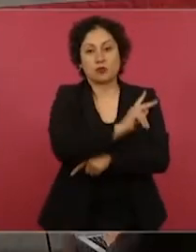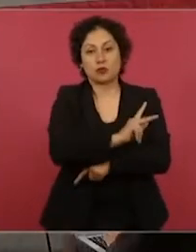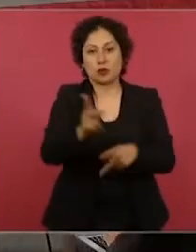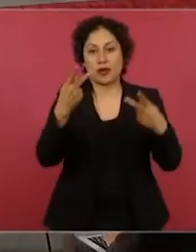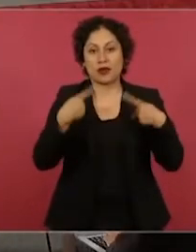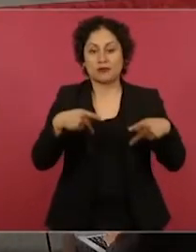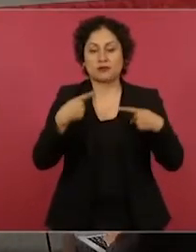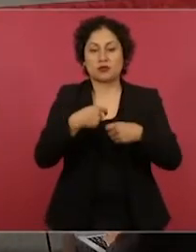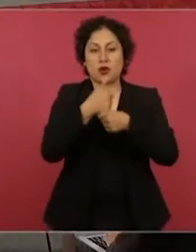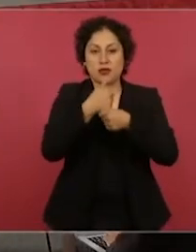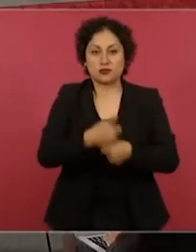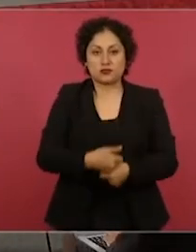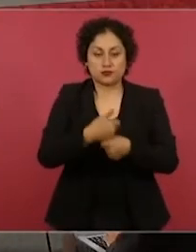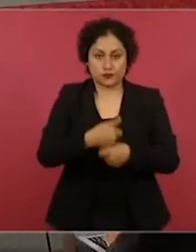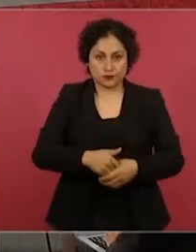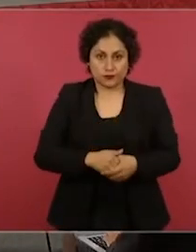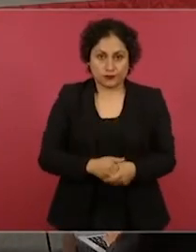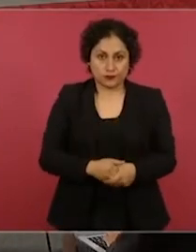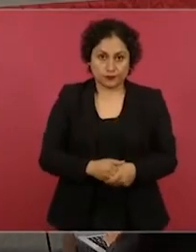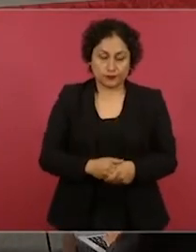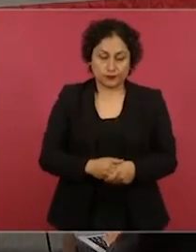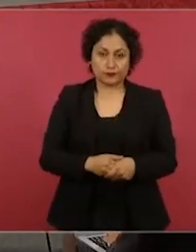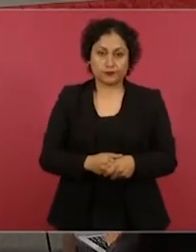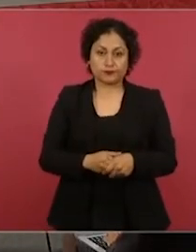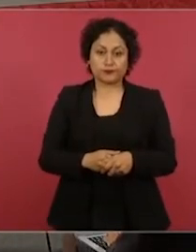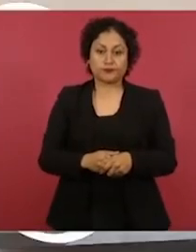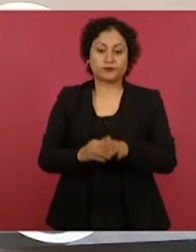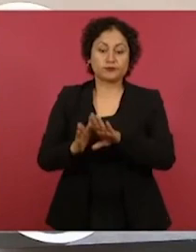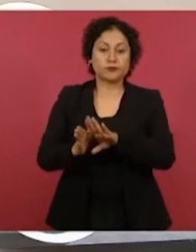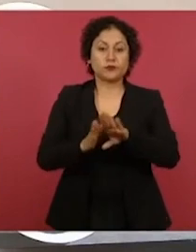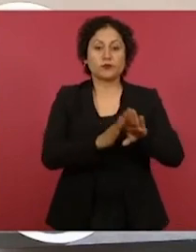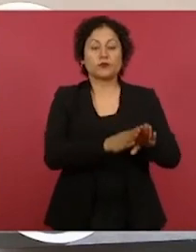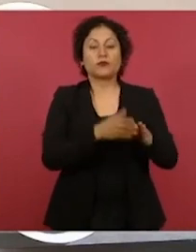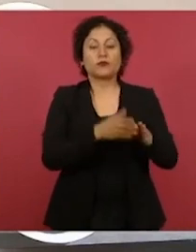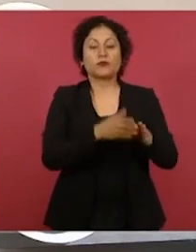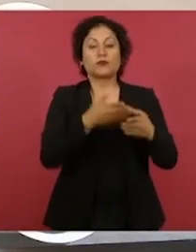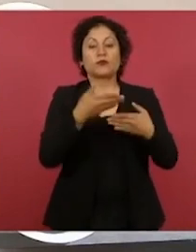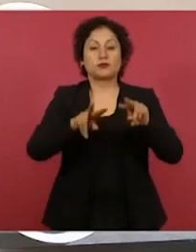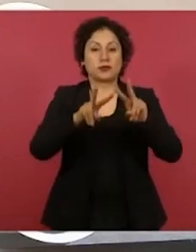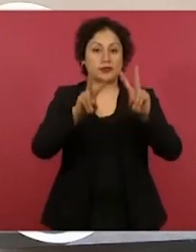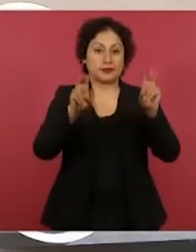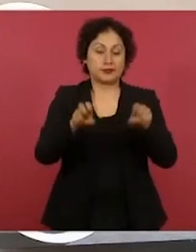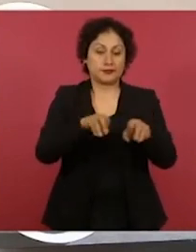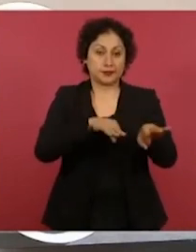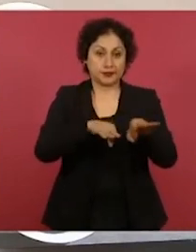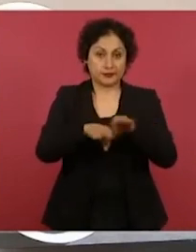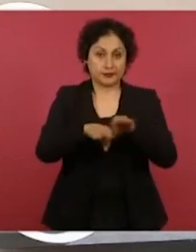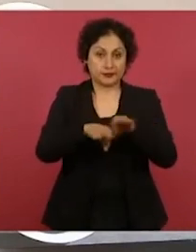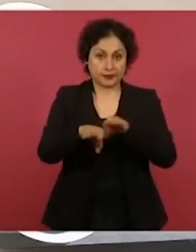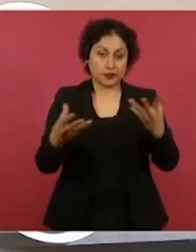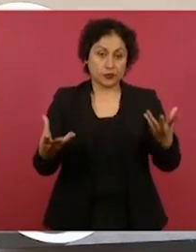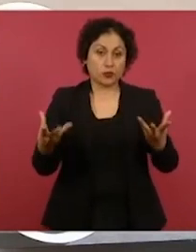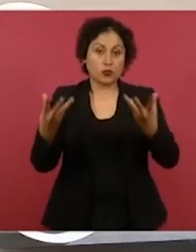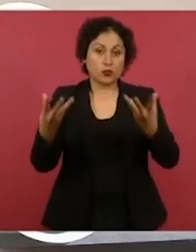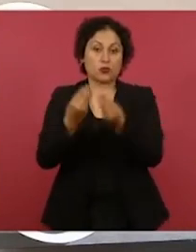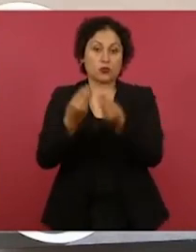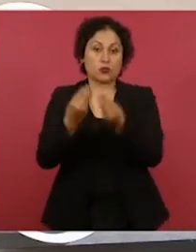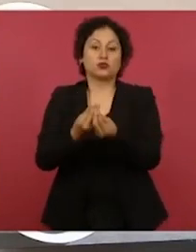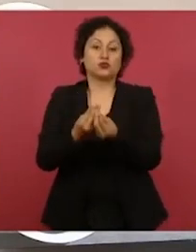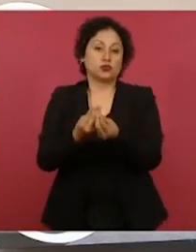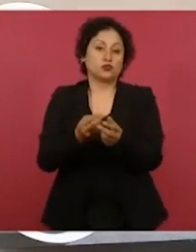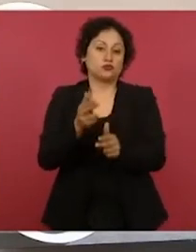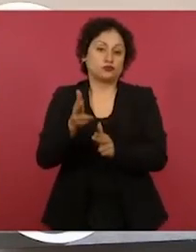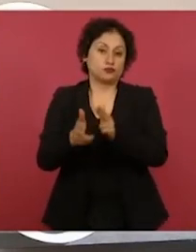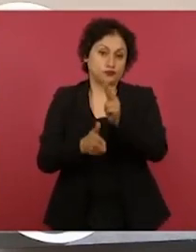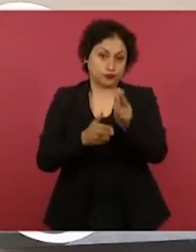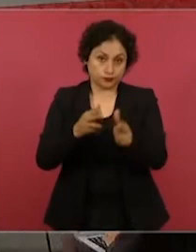damnificada. Por lo que hace al trabajo que llevamos a cabo en vinculación con el proyecto integral Tren Maya,